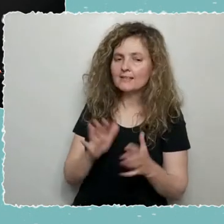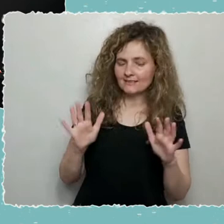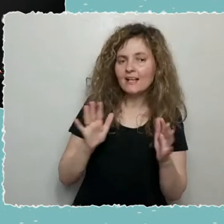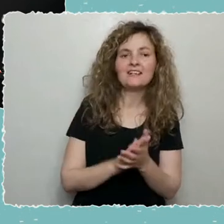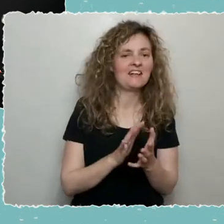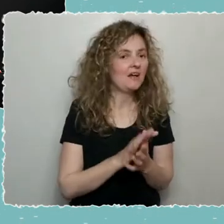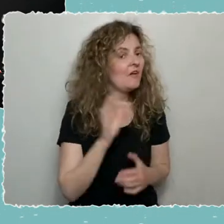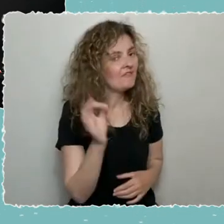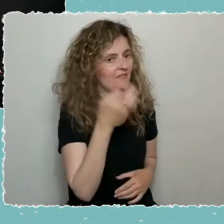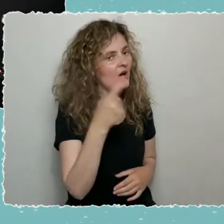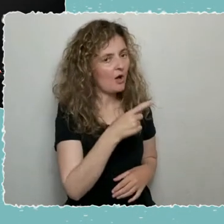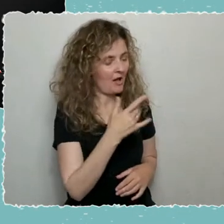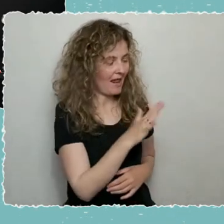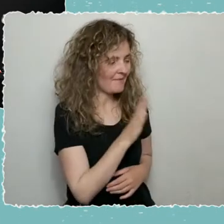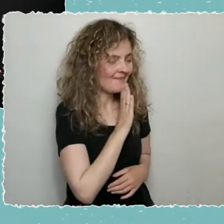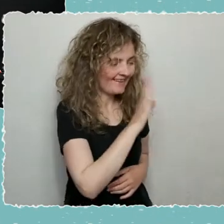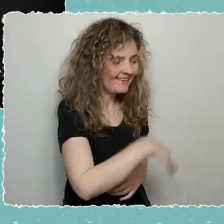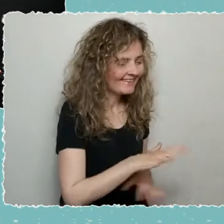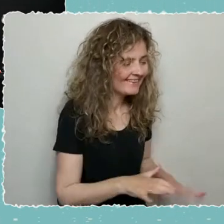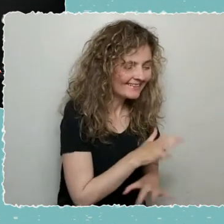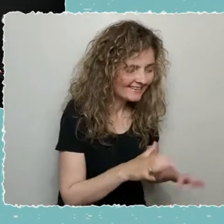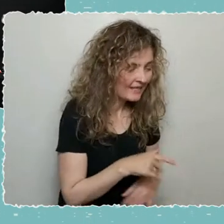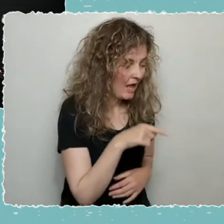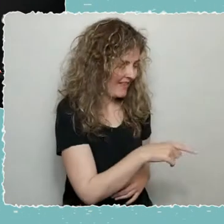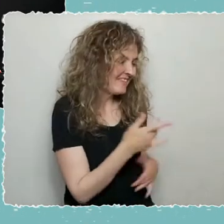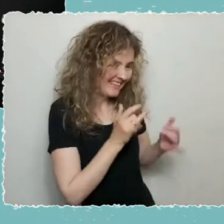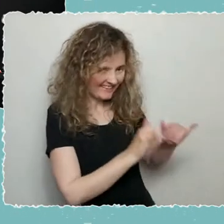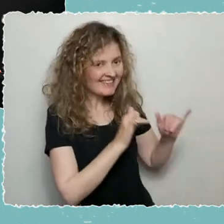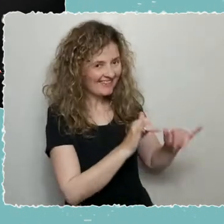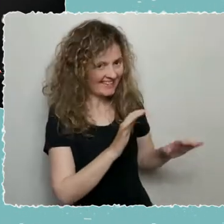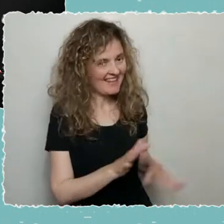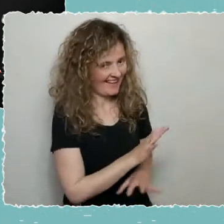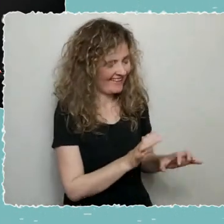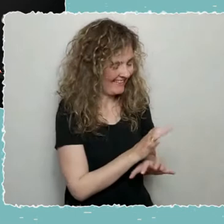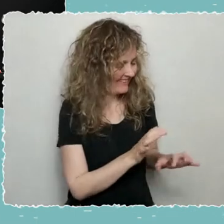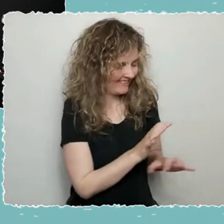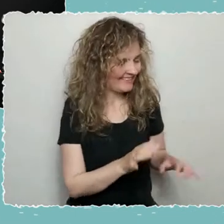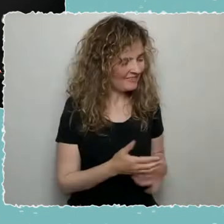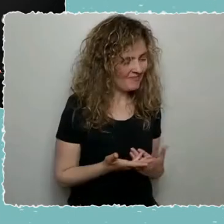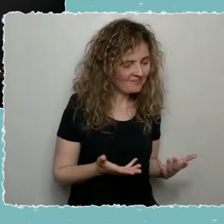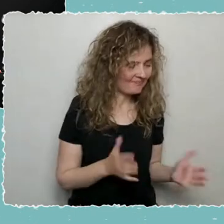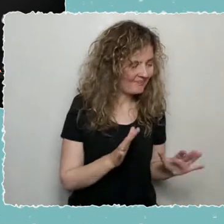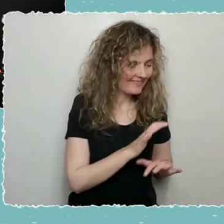Tranquilidade, tranquilidade. Seguro que é unha man salada. Unha man que está aí nada, divertida.